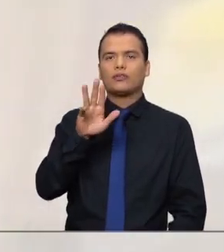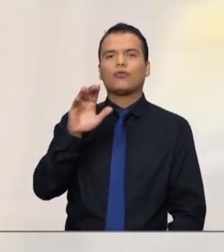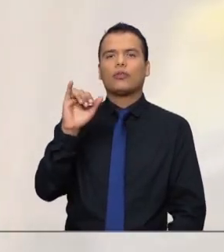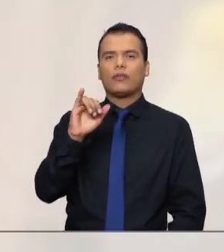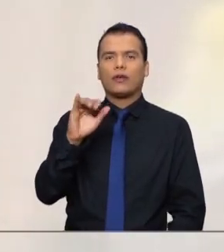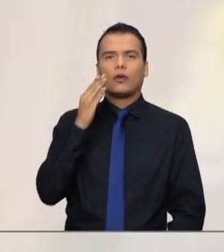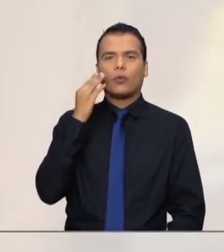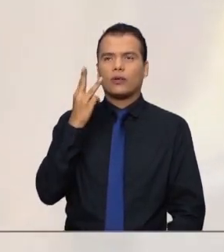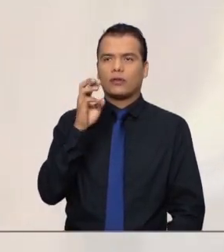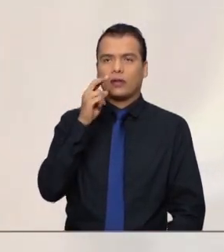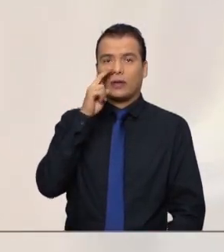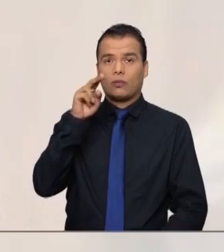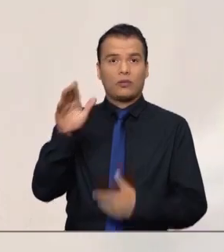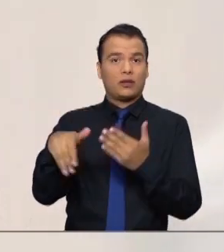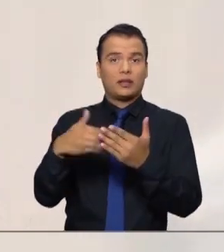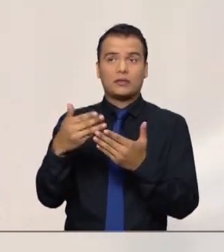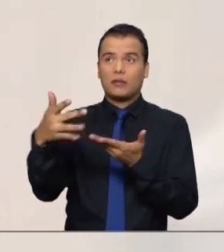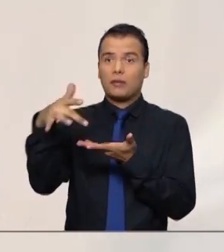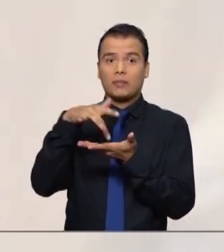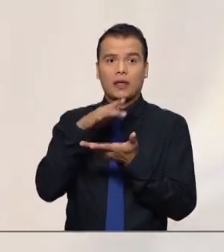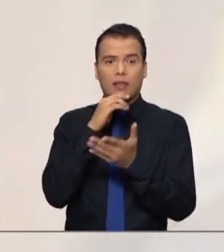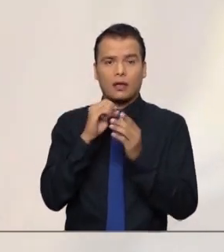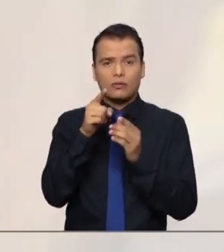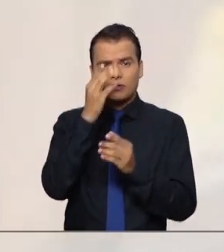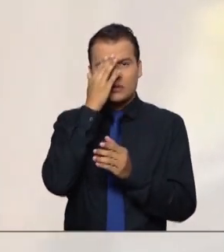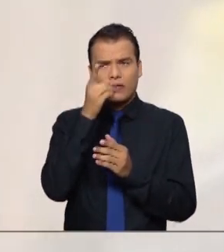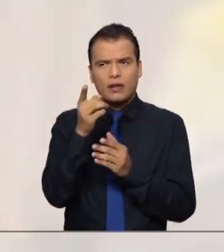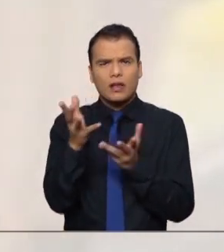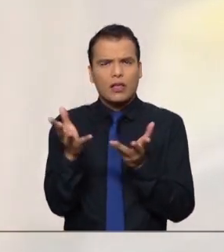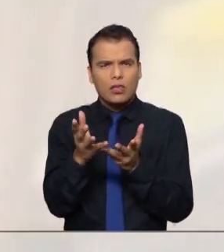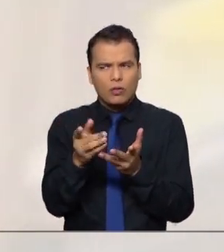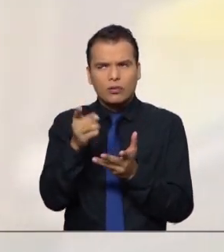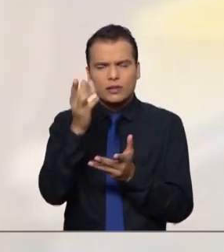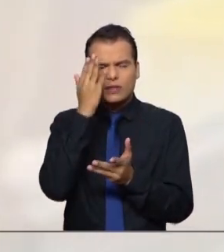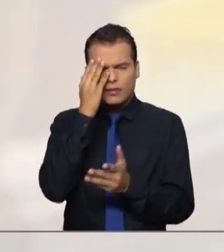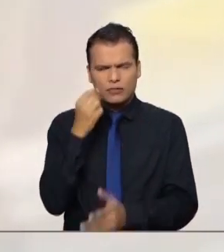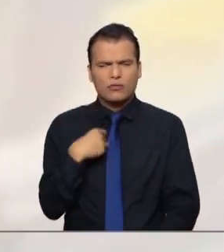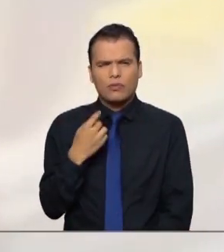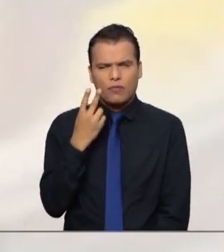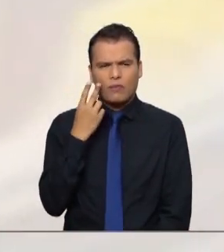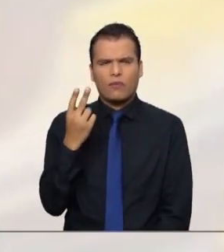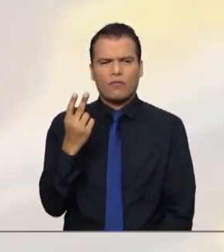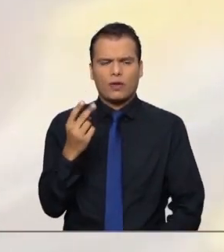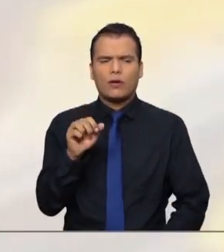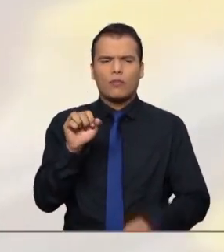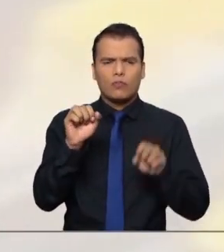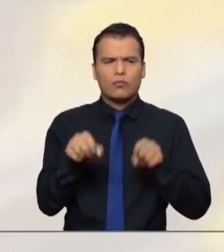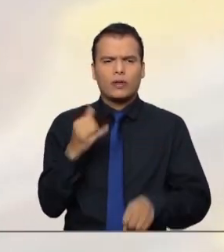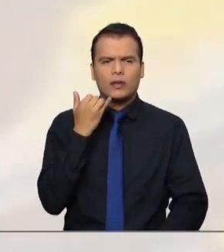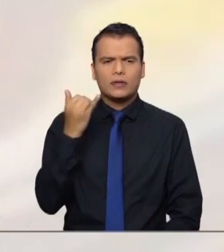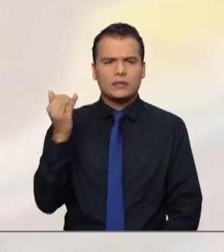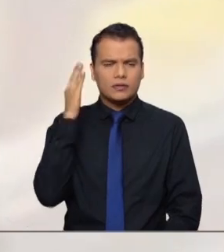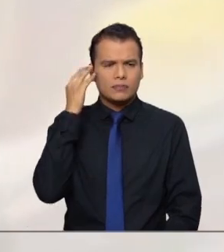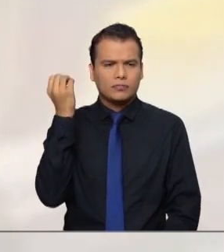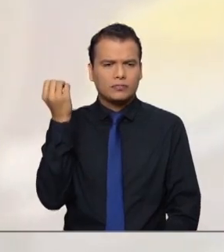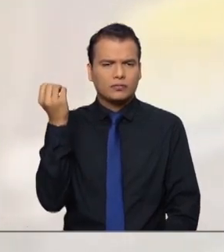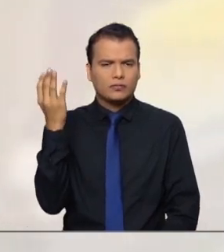y no se volvió a saber de él. Si usted tiene información que permita dar con su paradero, comuníquese al número